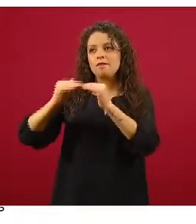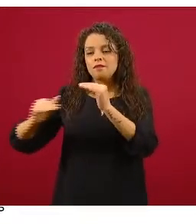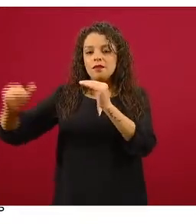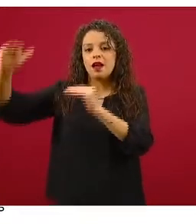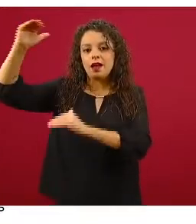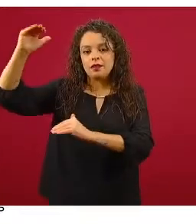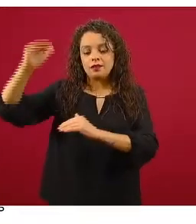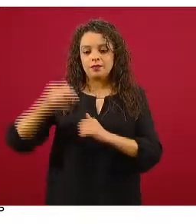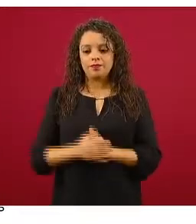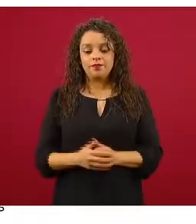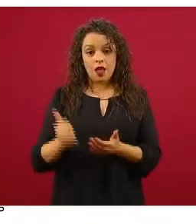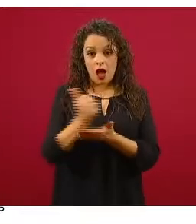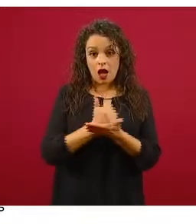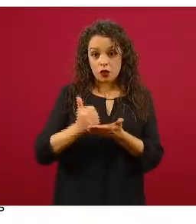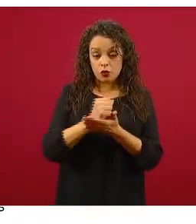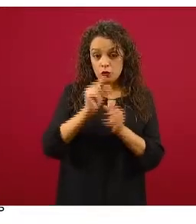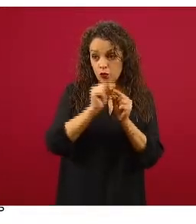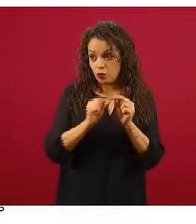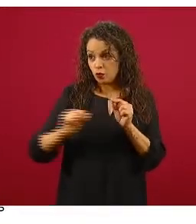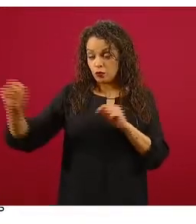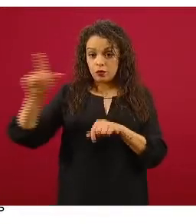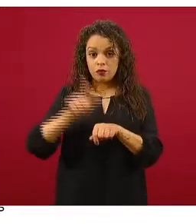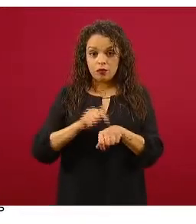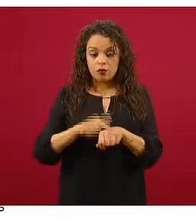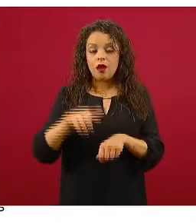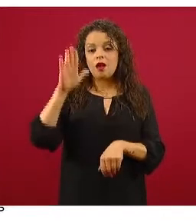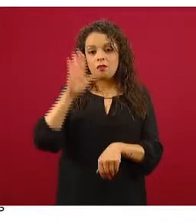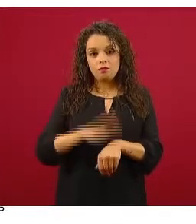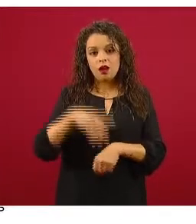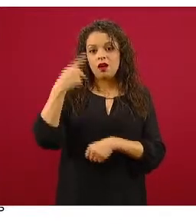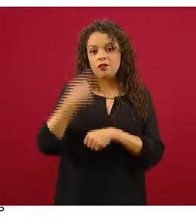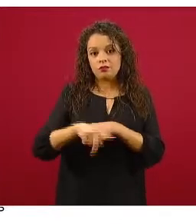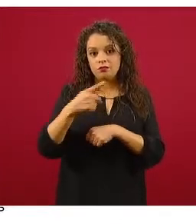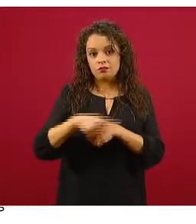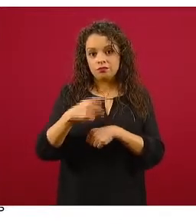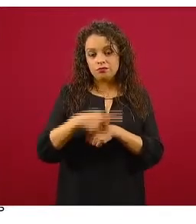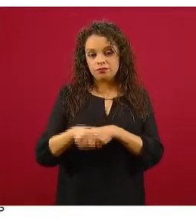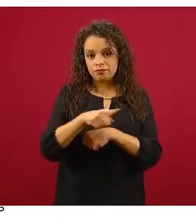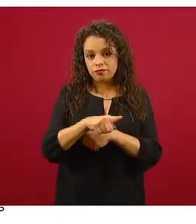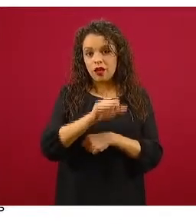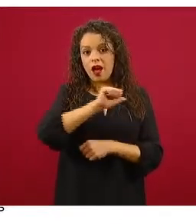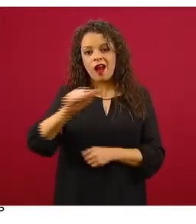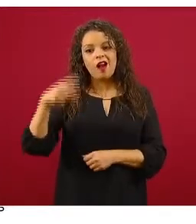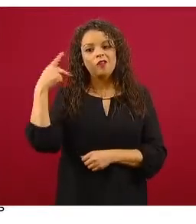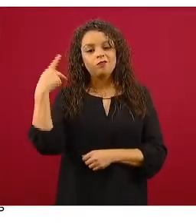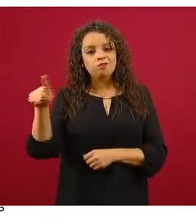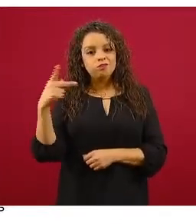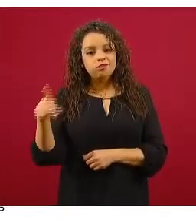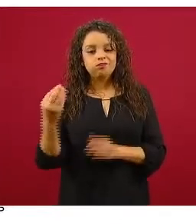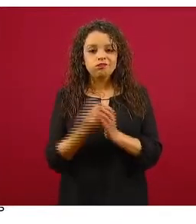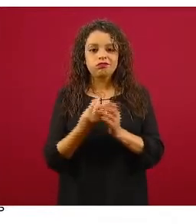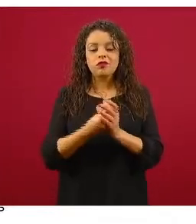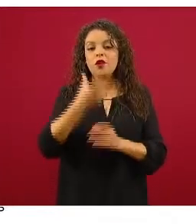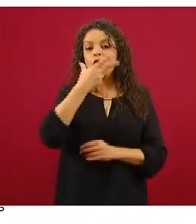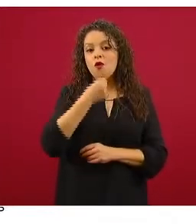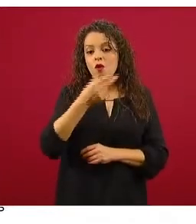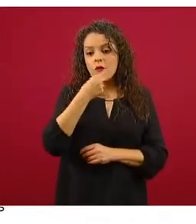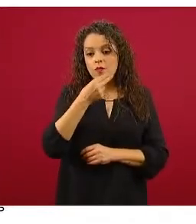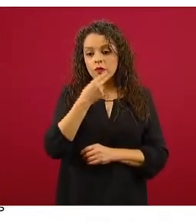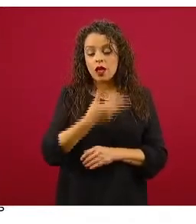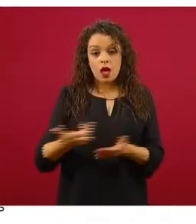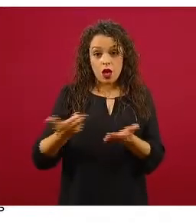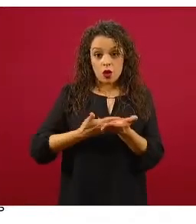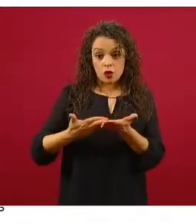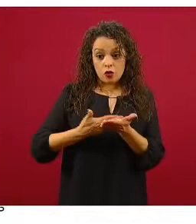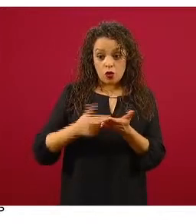todo en la línea azul es el aumento del riesgo con la edad para los hombres, y en la línea rosa son las mujeres.